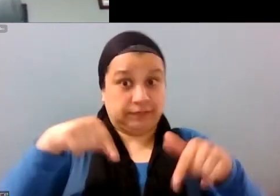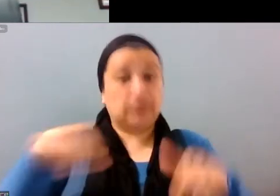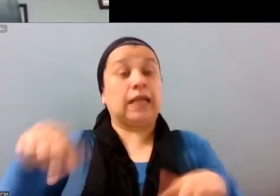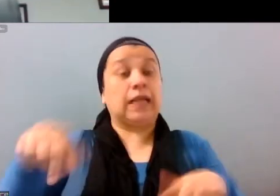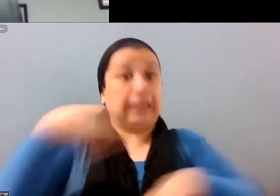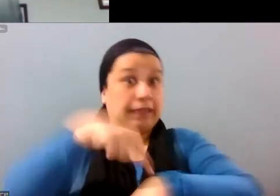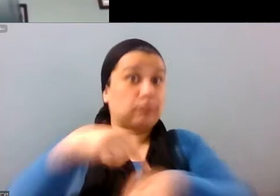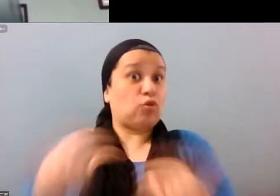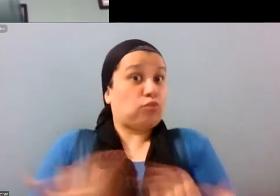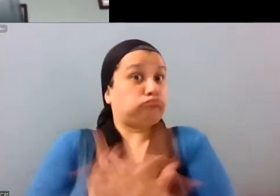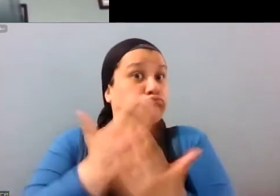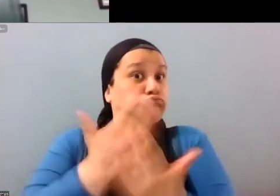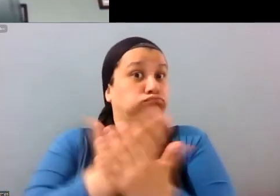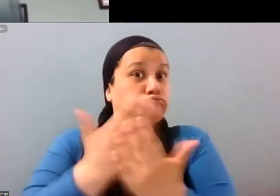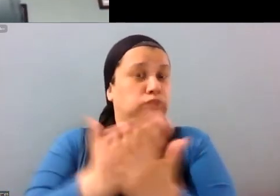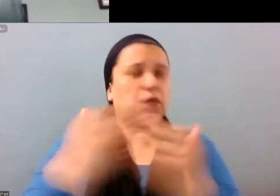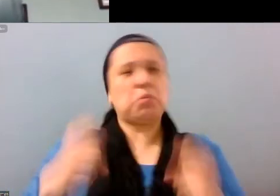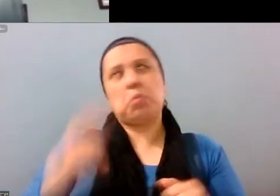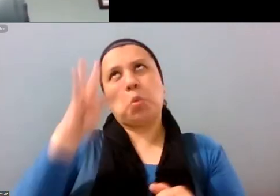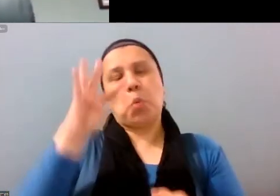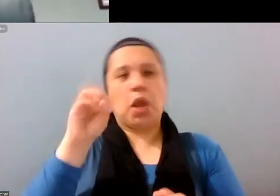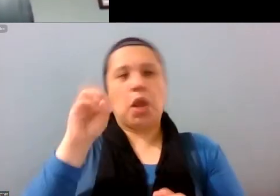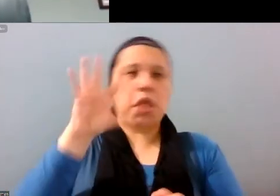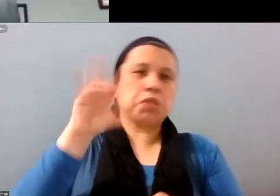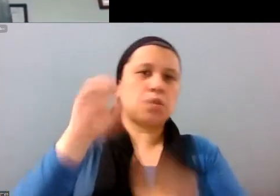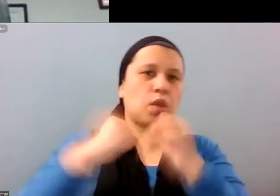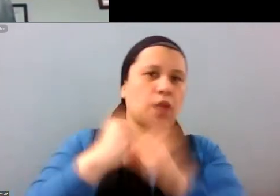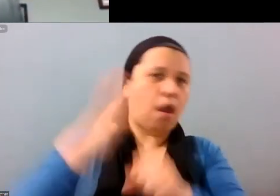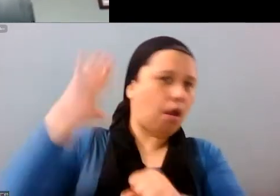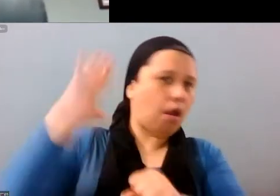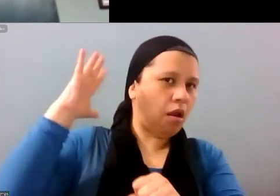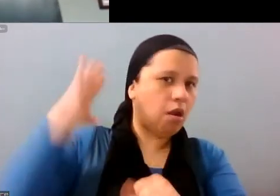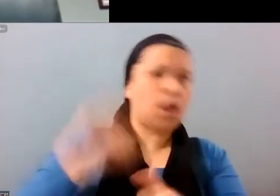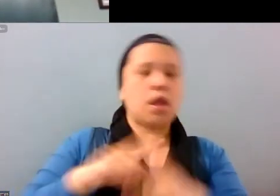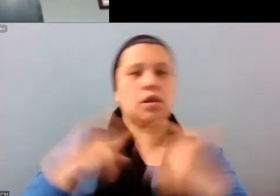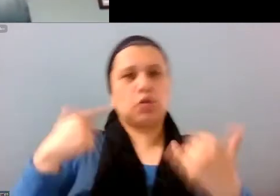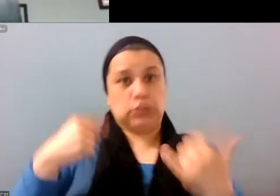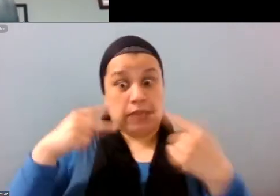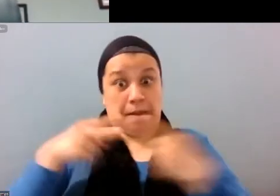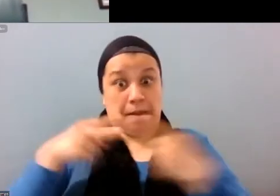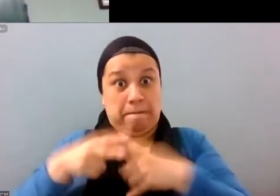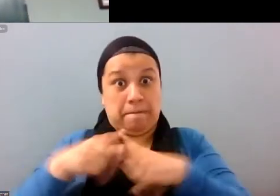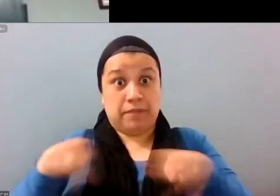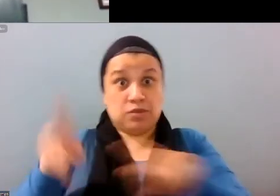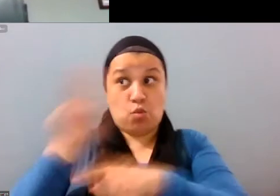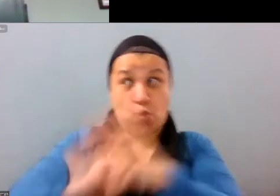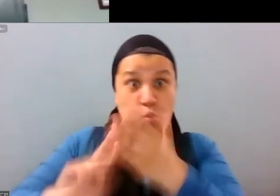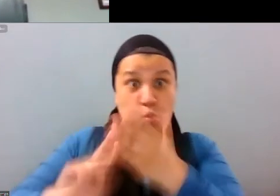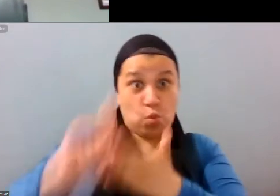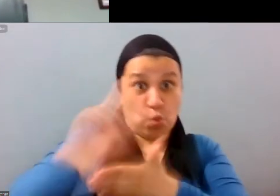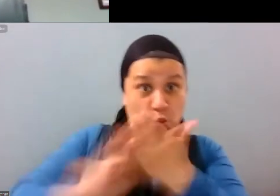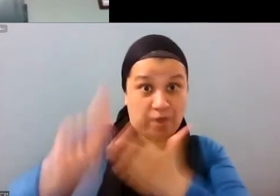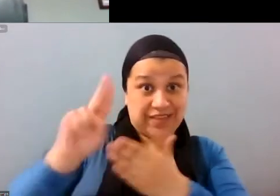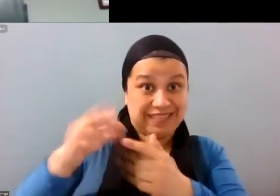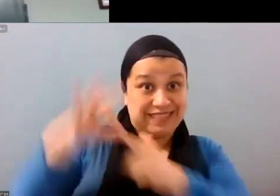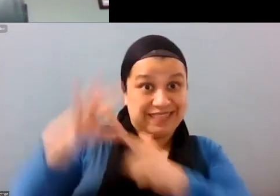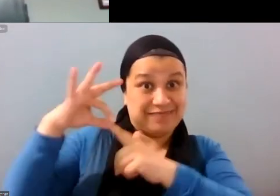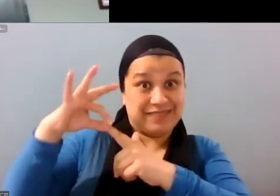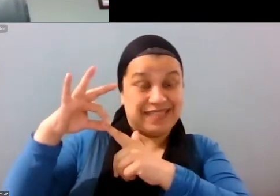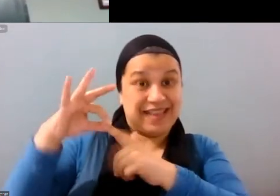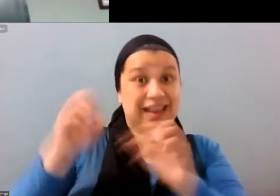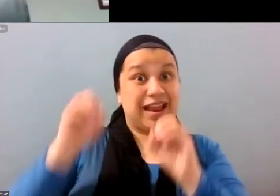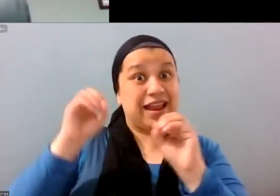podríamos remontarnos a 40 50 años atrás cuando surgen las primeras universidades especializadas en educación a distancia